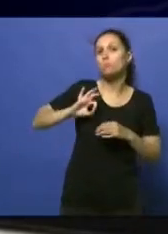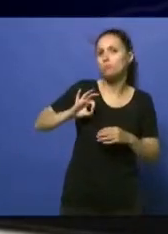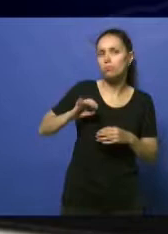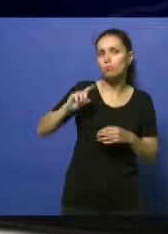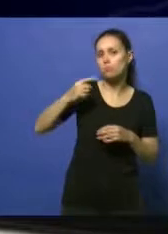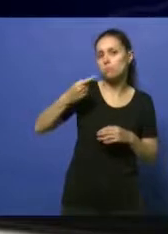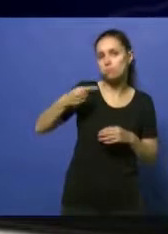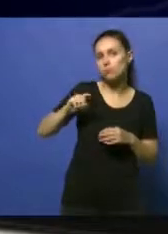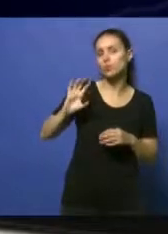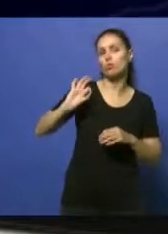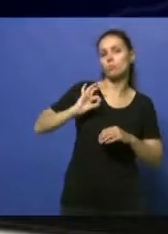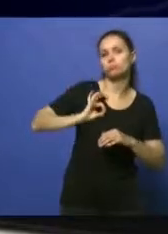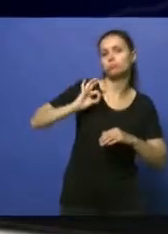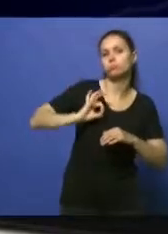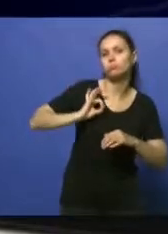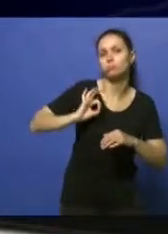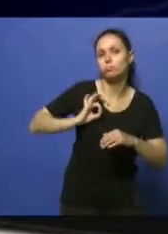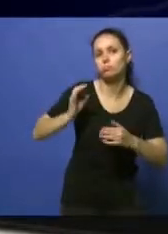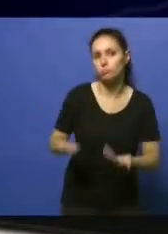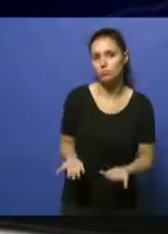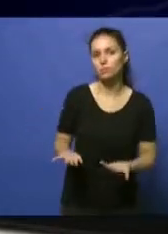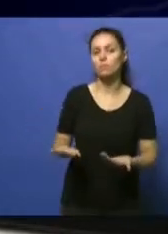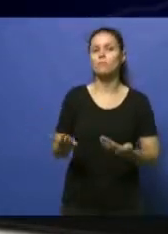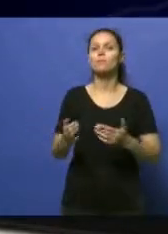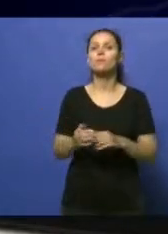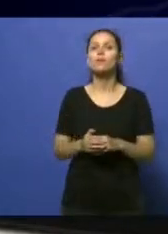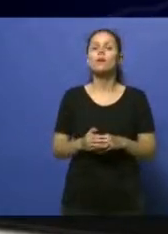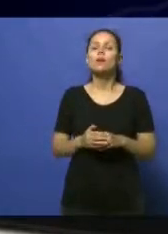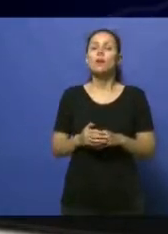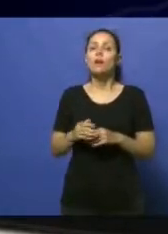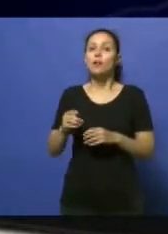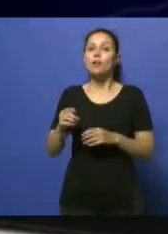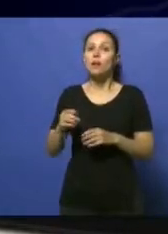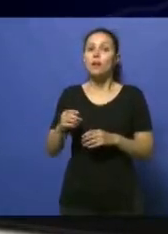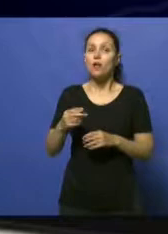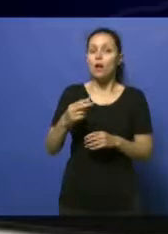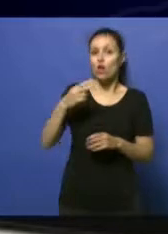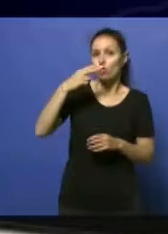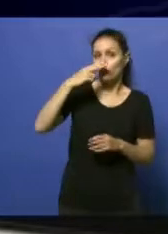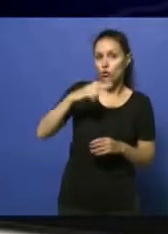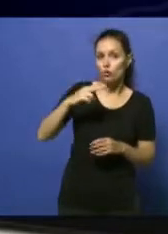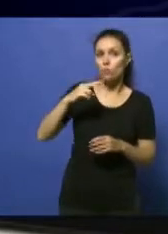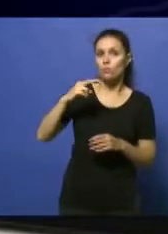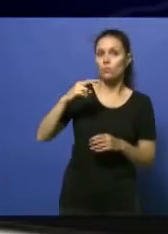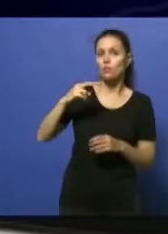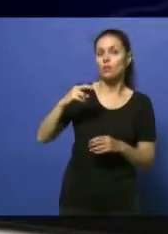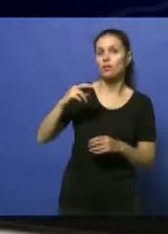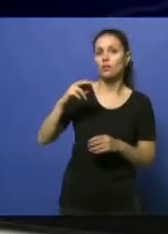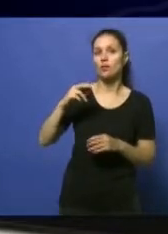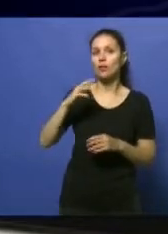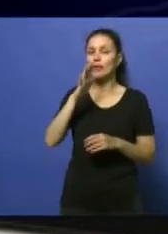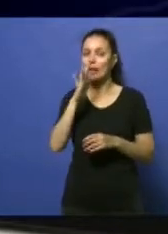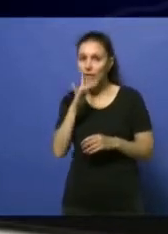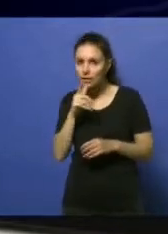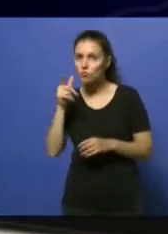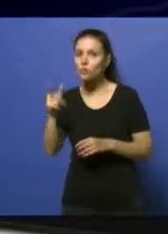encontrar estos recursos. Recordemos que la inauguración del hospital data de diciembre del 2014. Estamos en 2018 y todavía